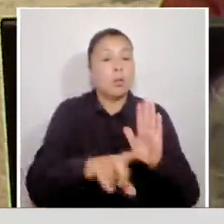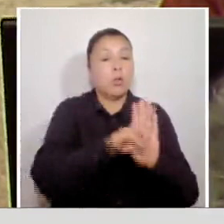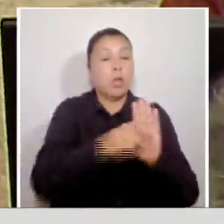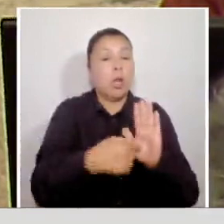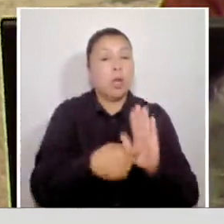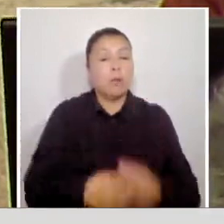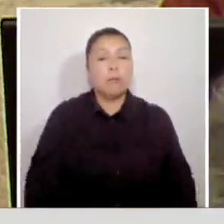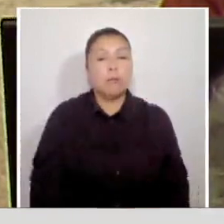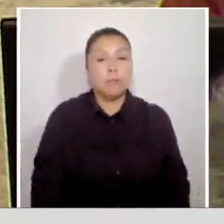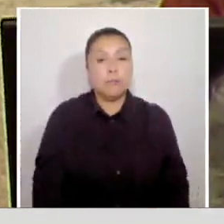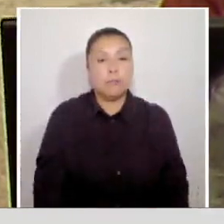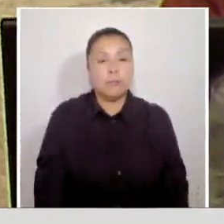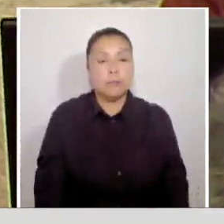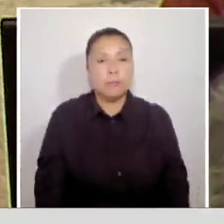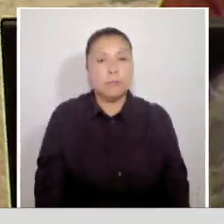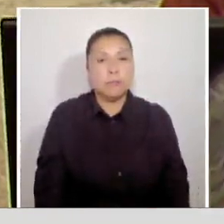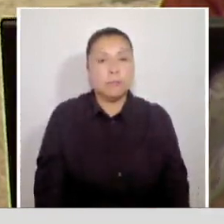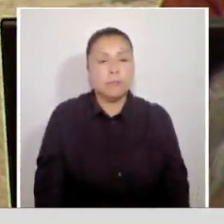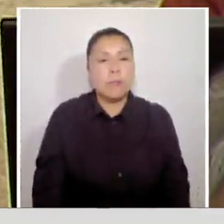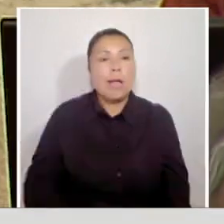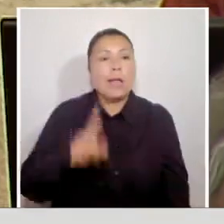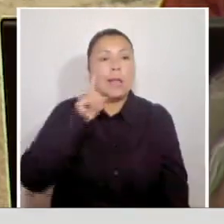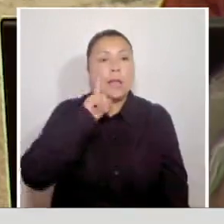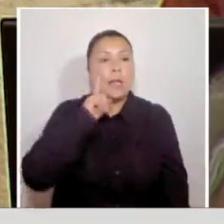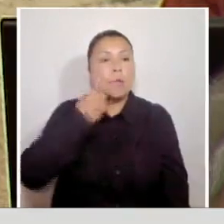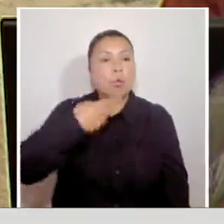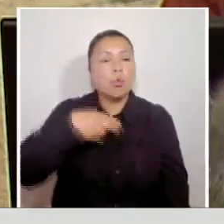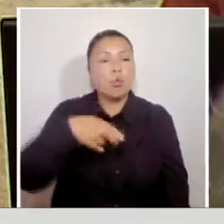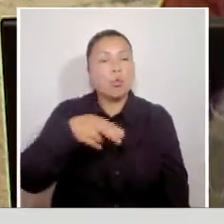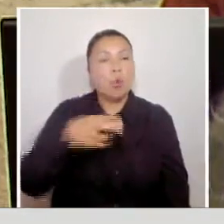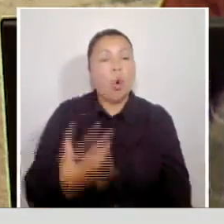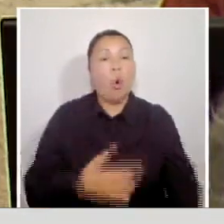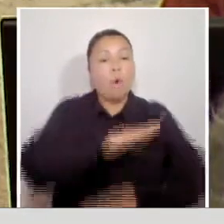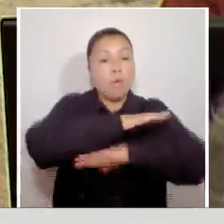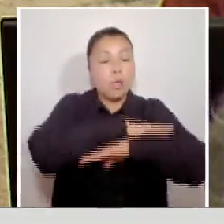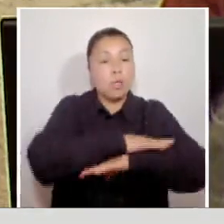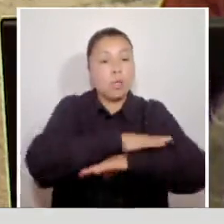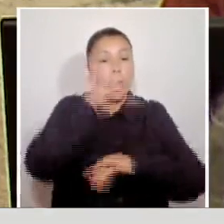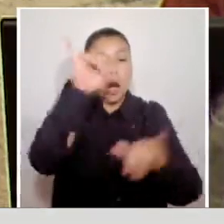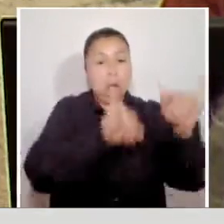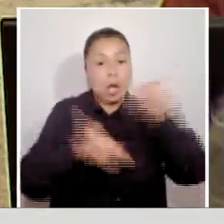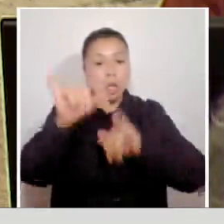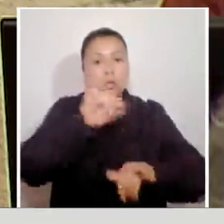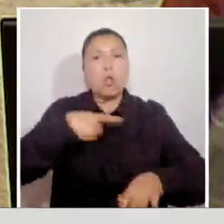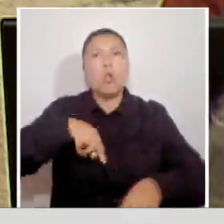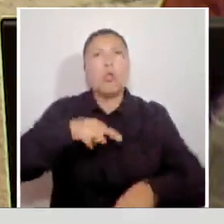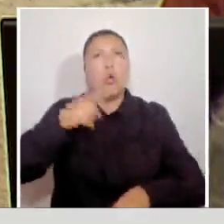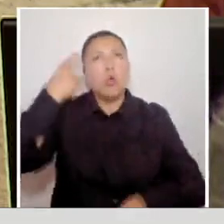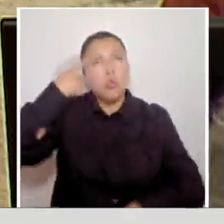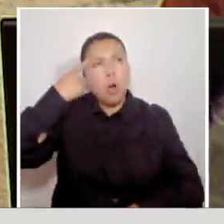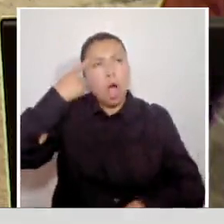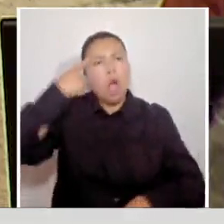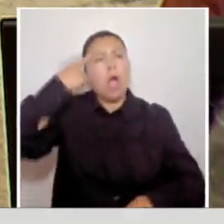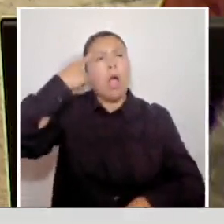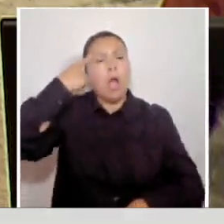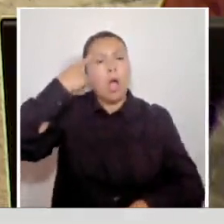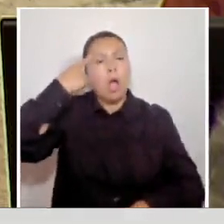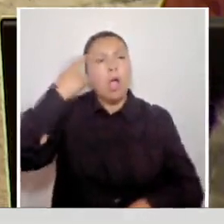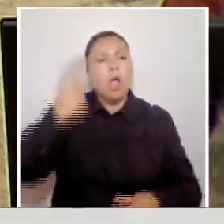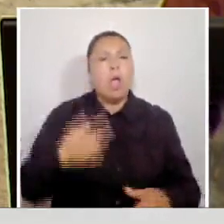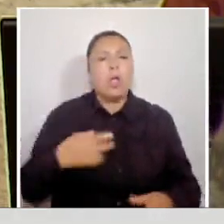ley y tenemos que hacerle caso a la ciencia y no ponernos nosotros por ley a inventar síndromes que no